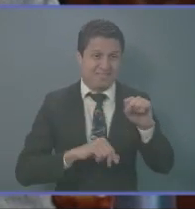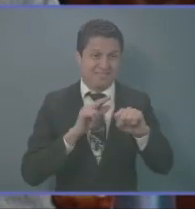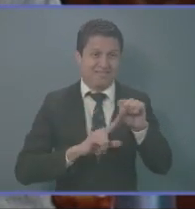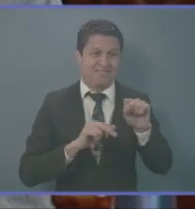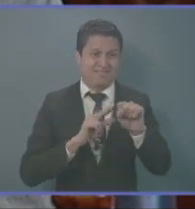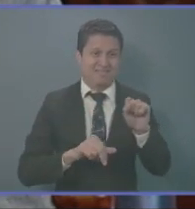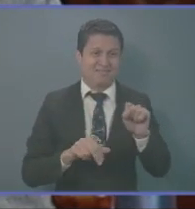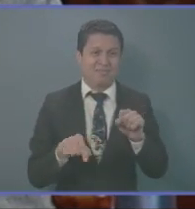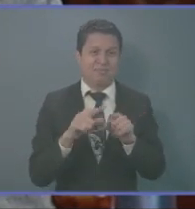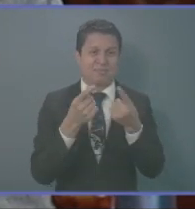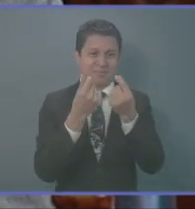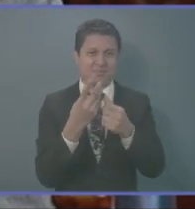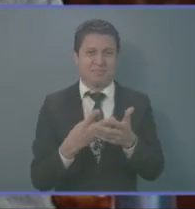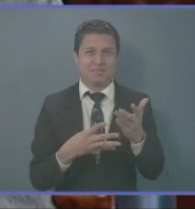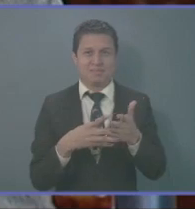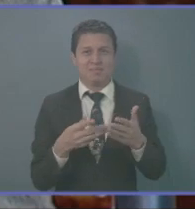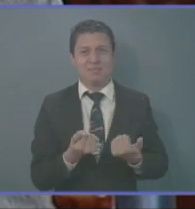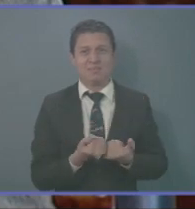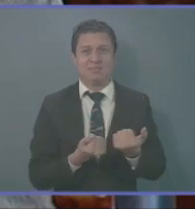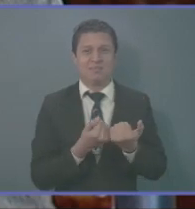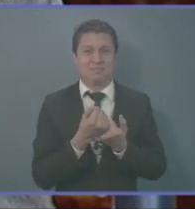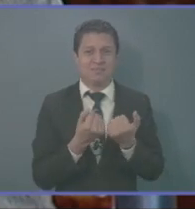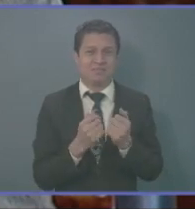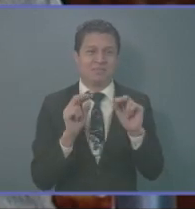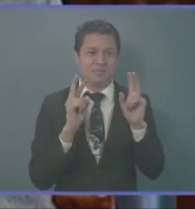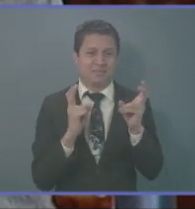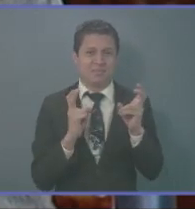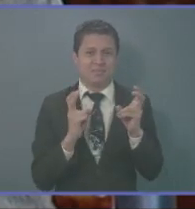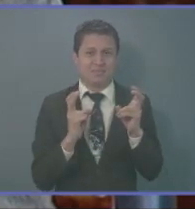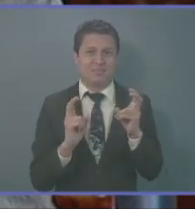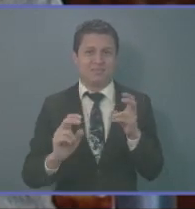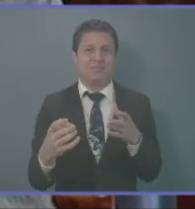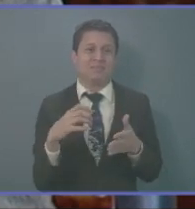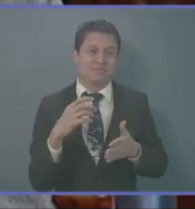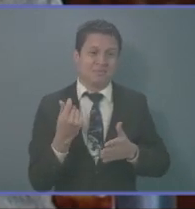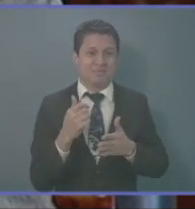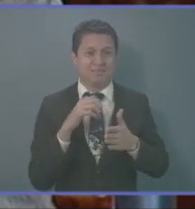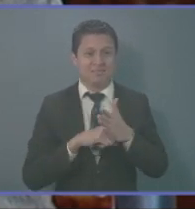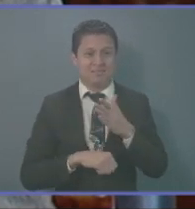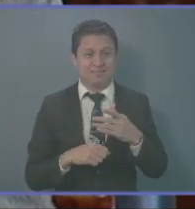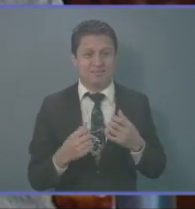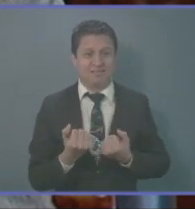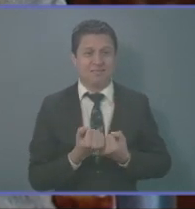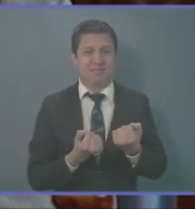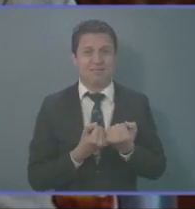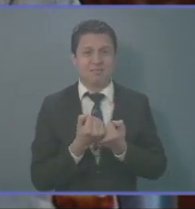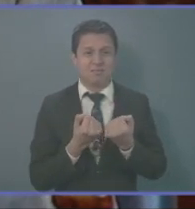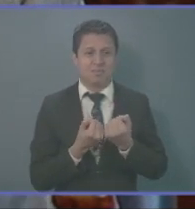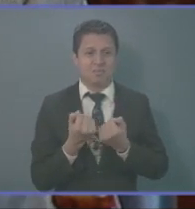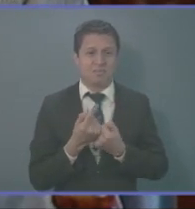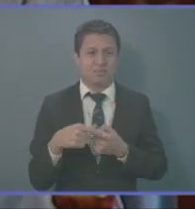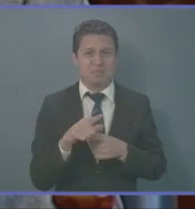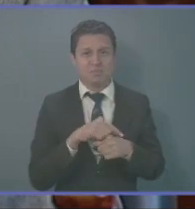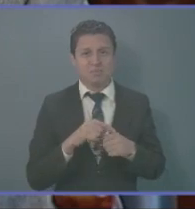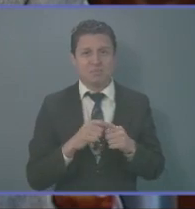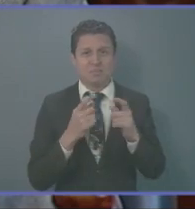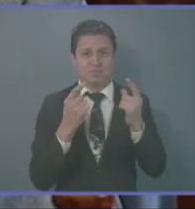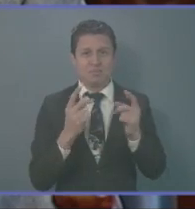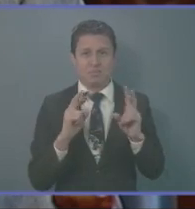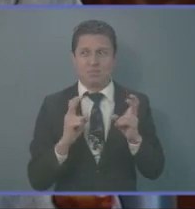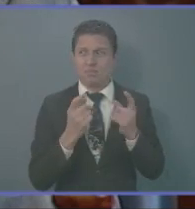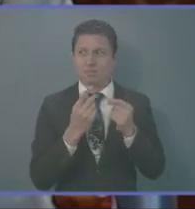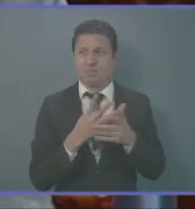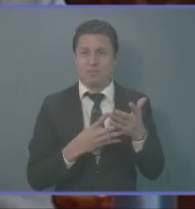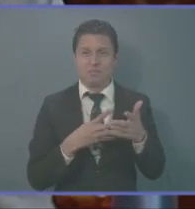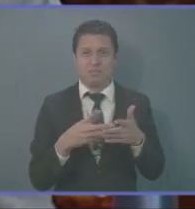América, a través de la emisión de títulos valores de crédito a ser colocados indistintamente en el mercado nacional e